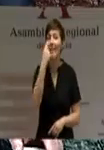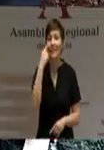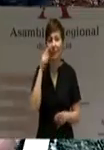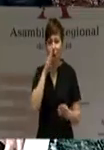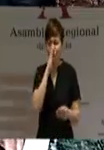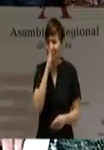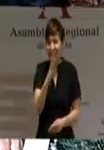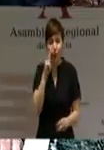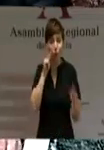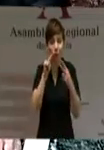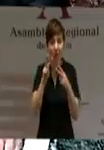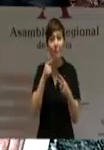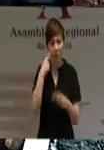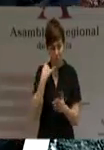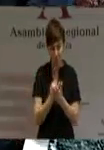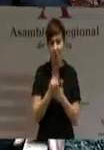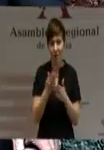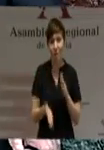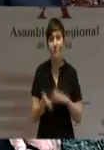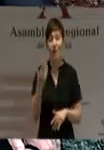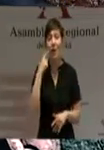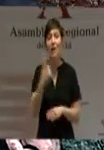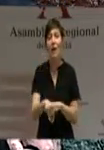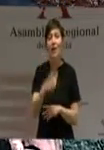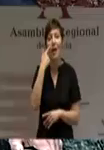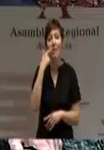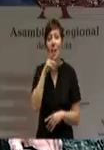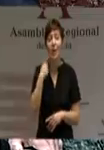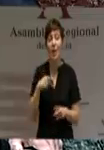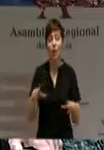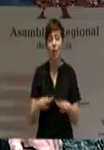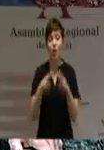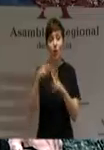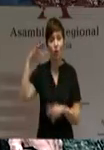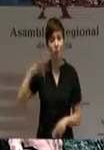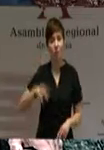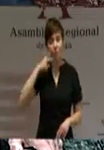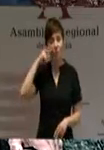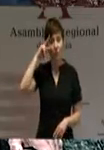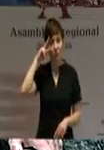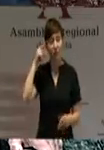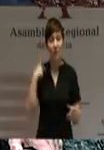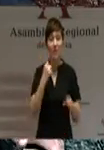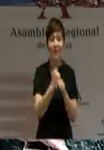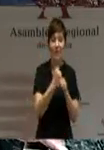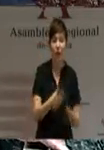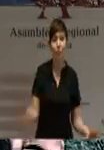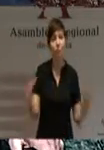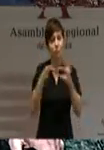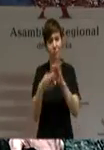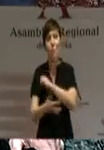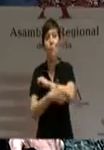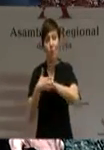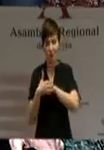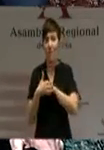situaciones que ya están anunciando los sociólogos como trabajo asociado directamente a la pobreza. Y si no trabajan